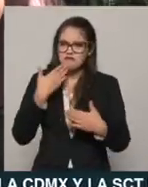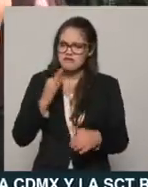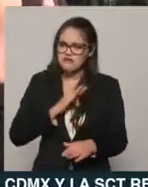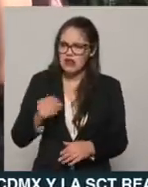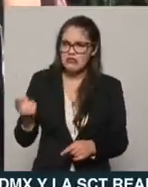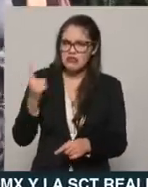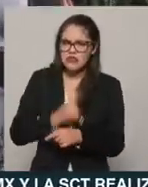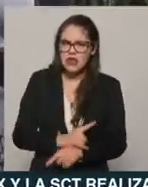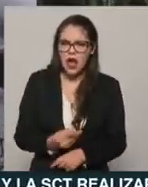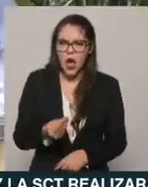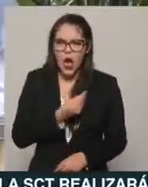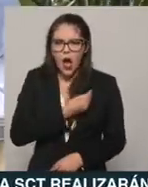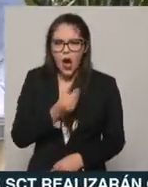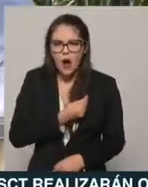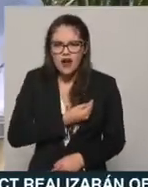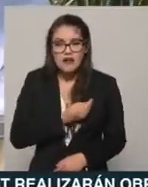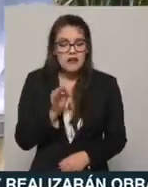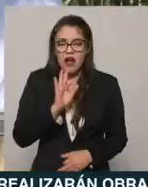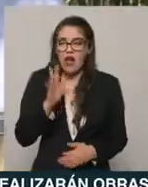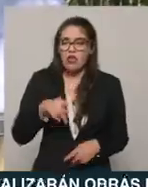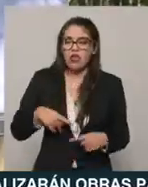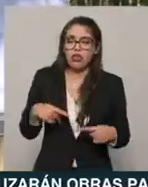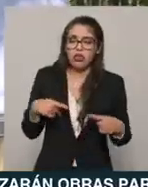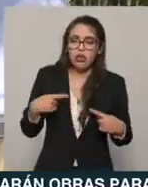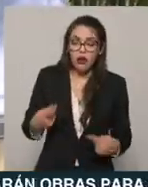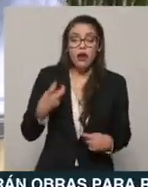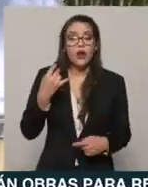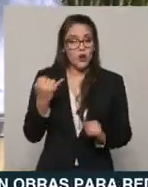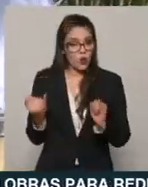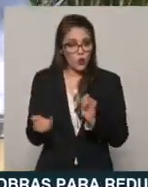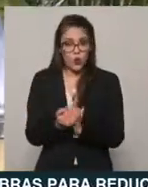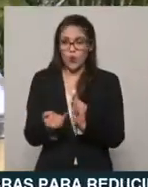Y por supuesto, esa es una característica, ¿no?,